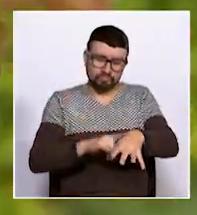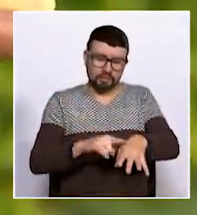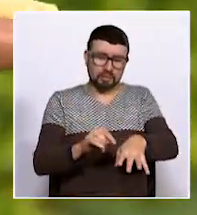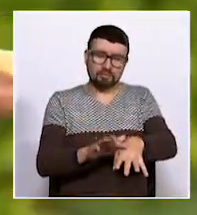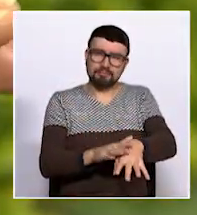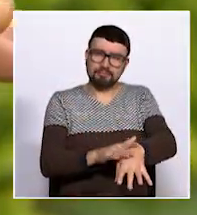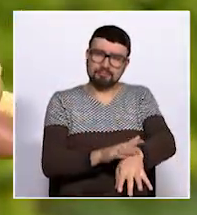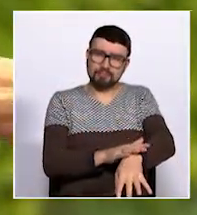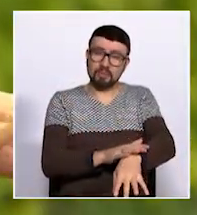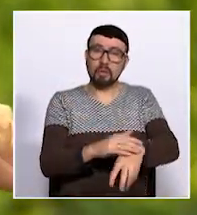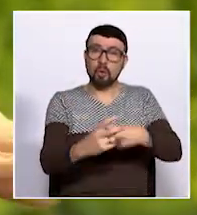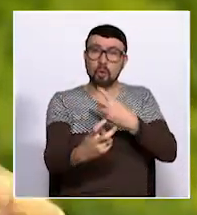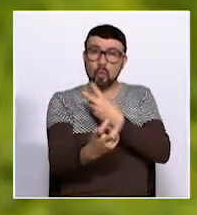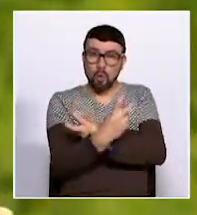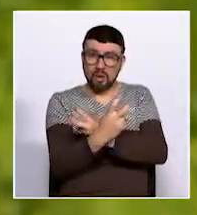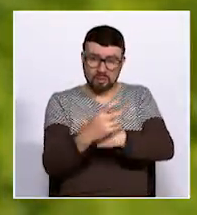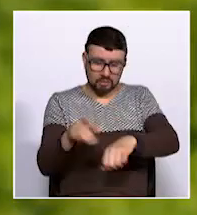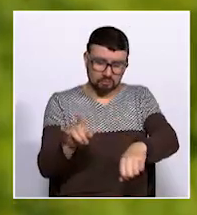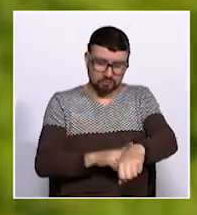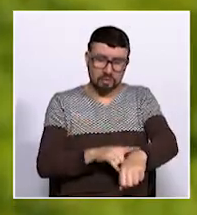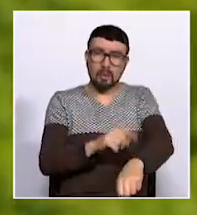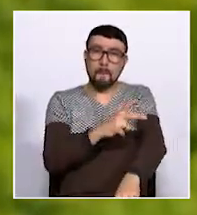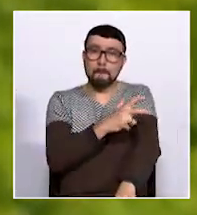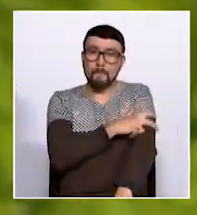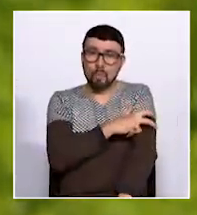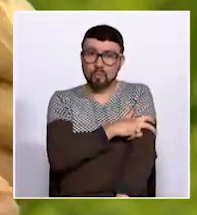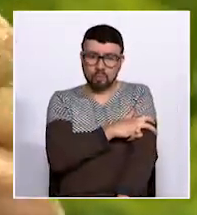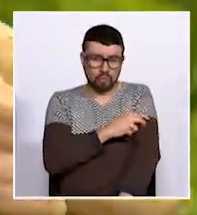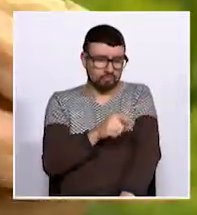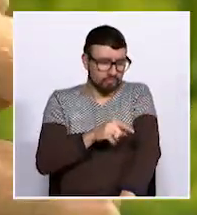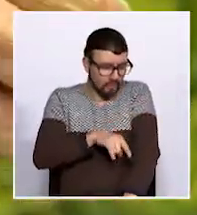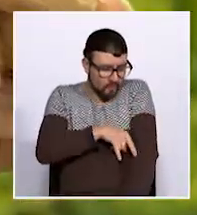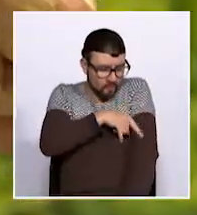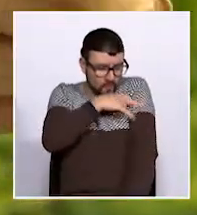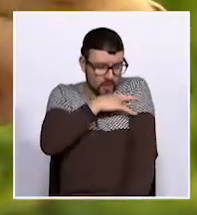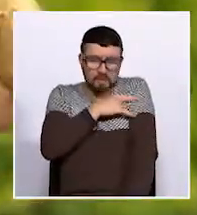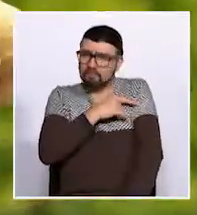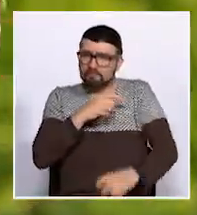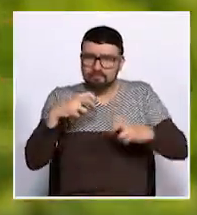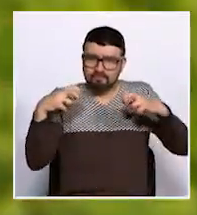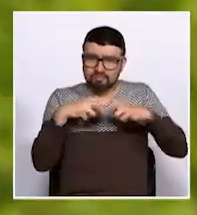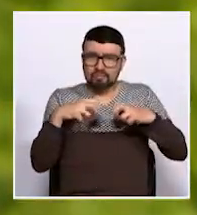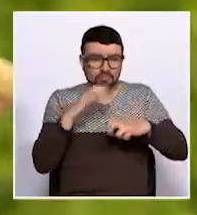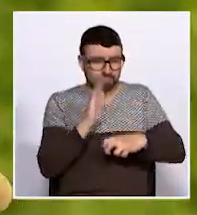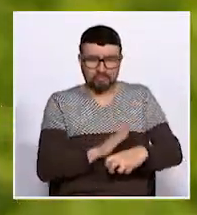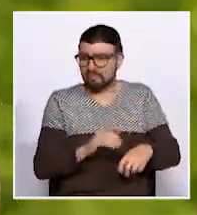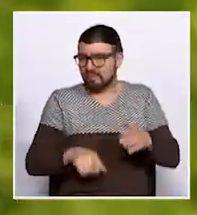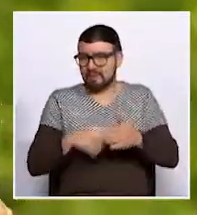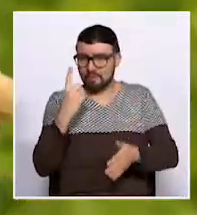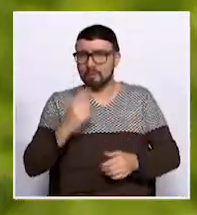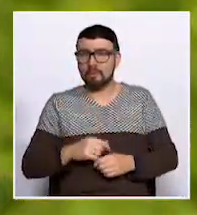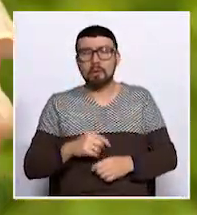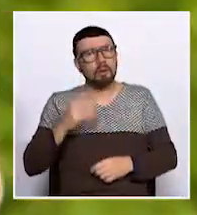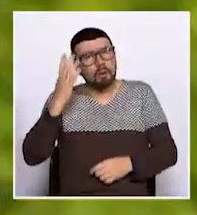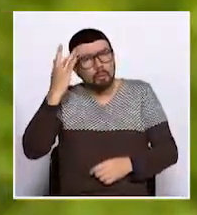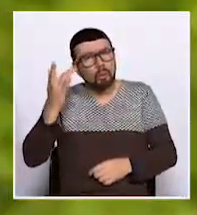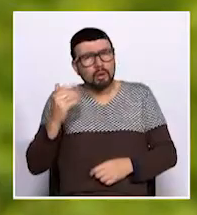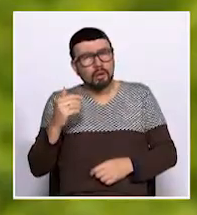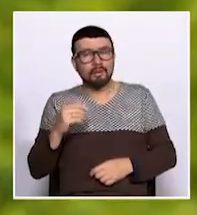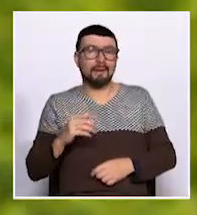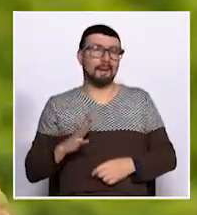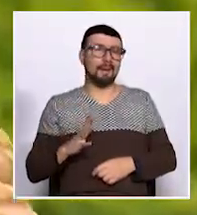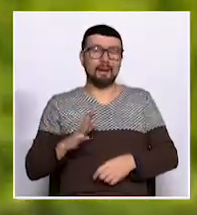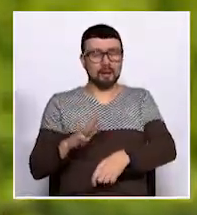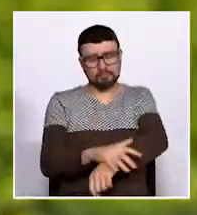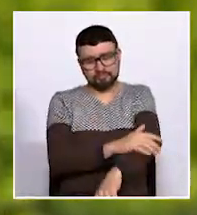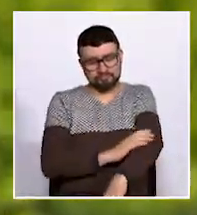al hueso, al músculo y al tendón y al ligamento. ¿Por qué? Simplemente con el hecho de aplicárselo. Es